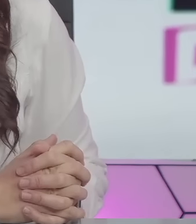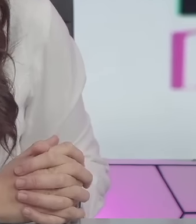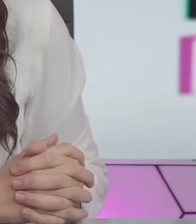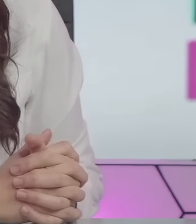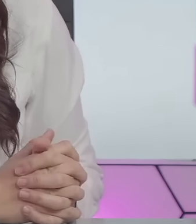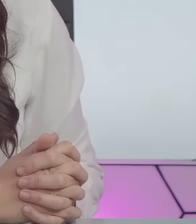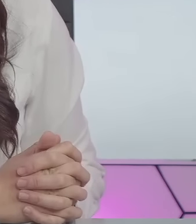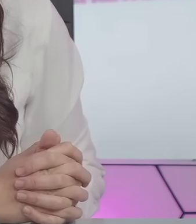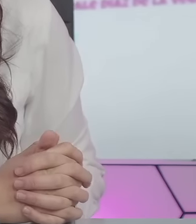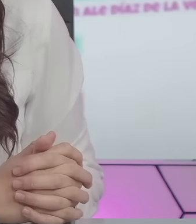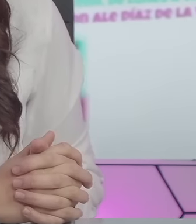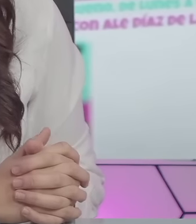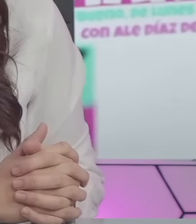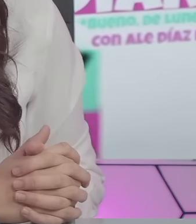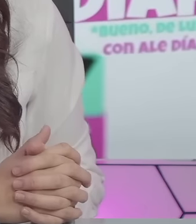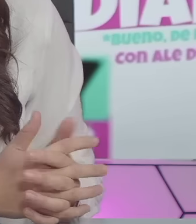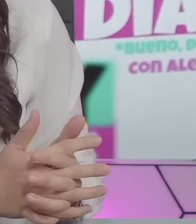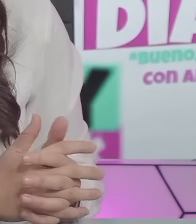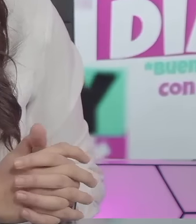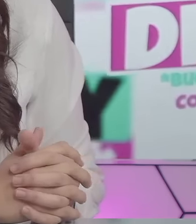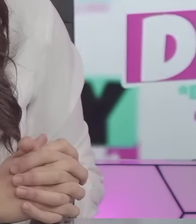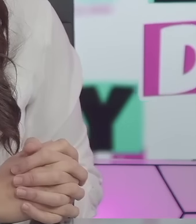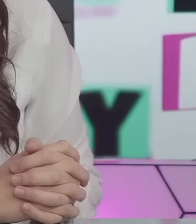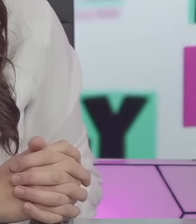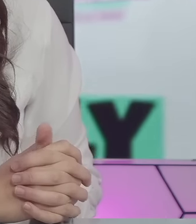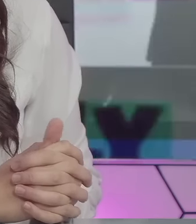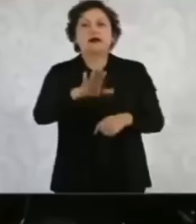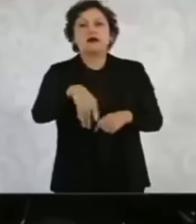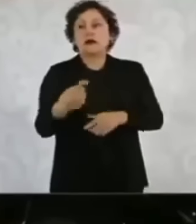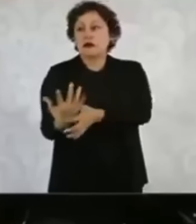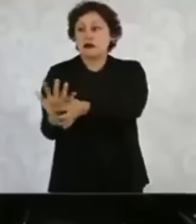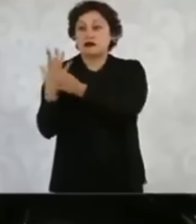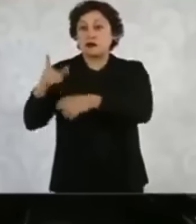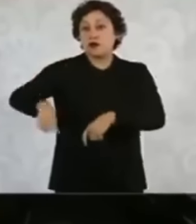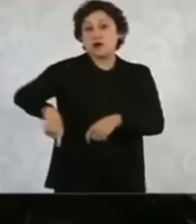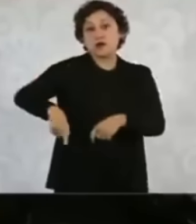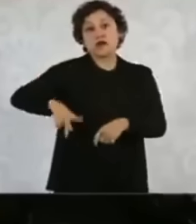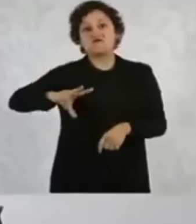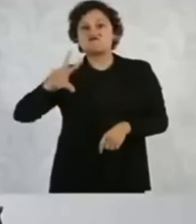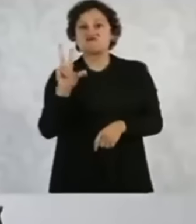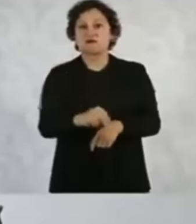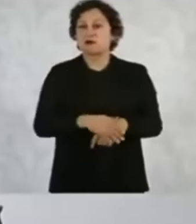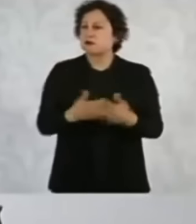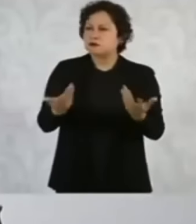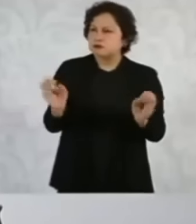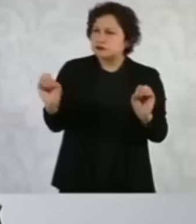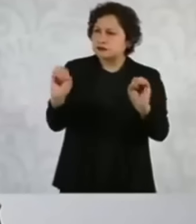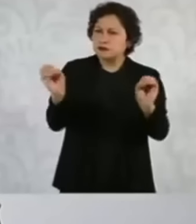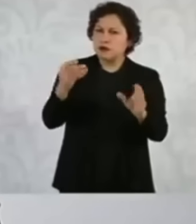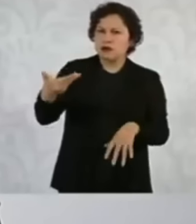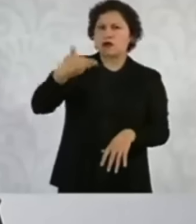pese al antecedente inmediato y la petición pública esta fue la respuesta no no hay ninguna solicitud las solicitudes llegan a la